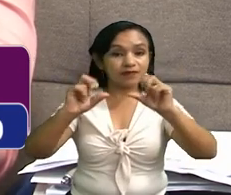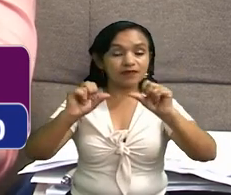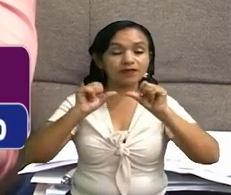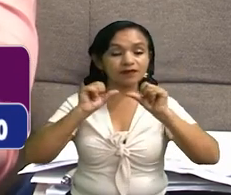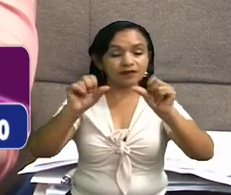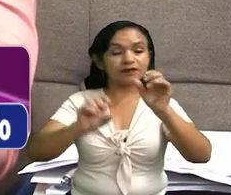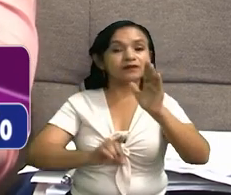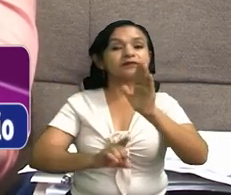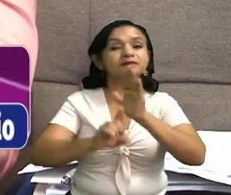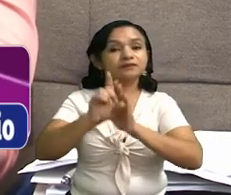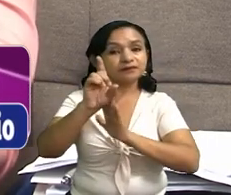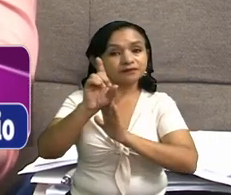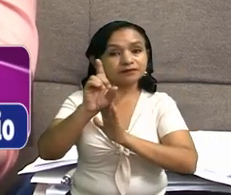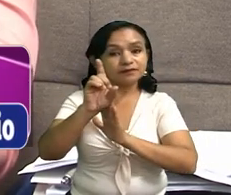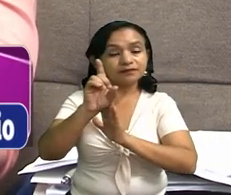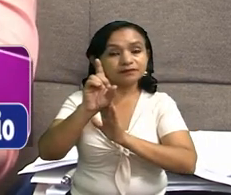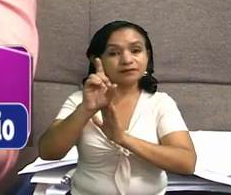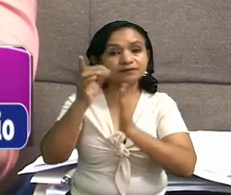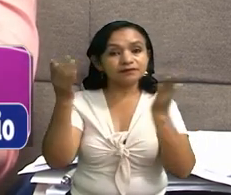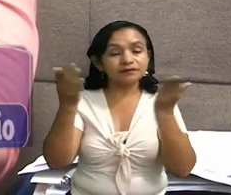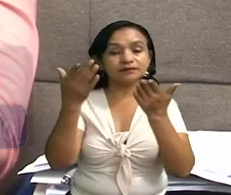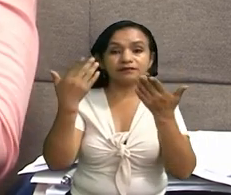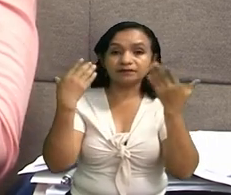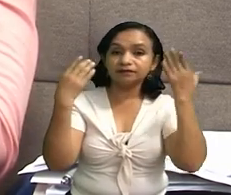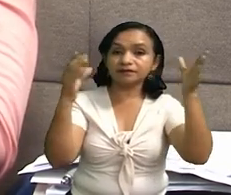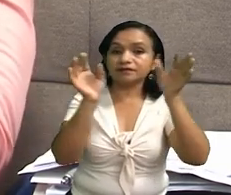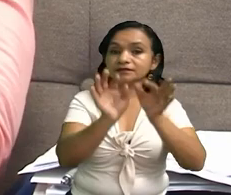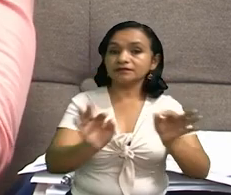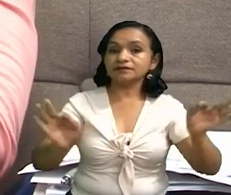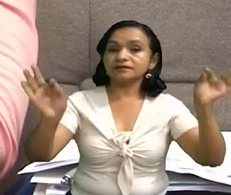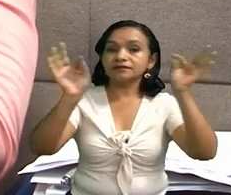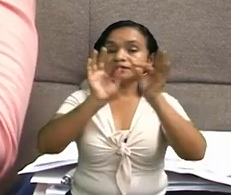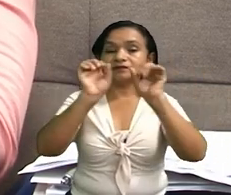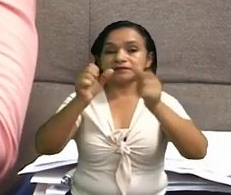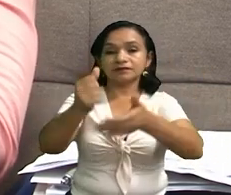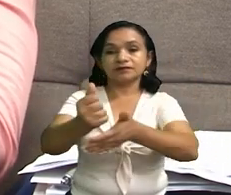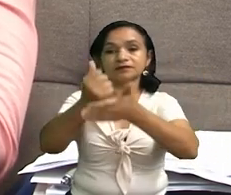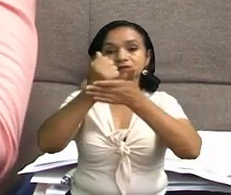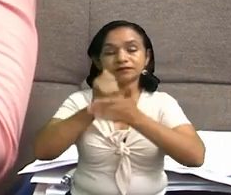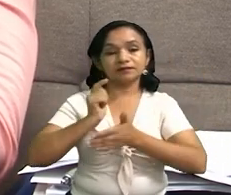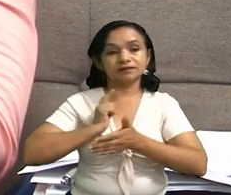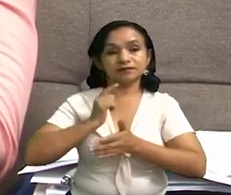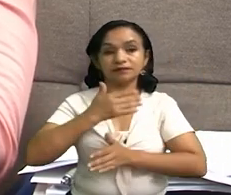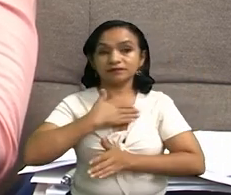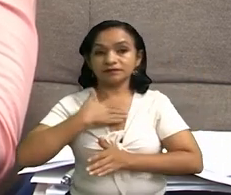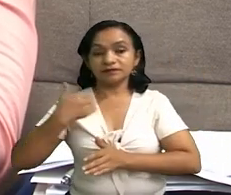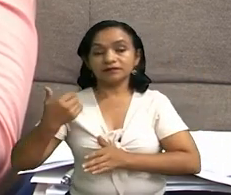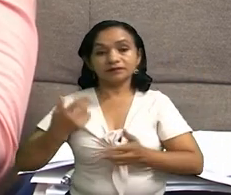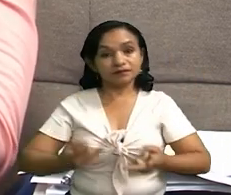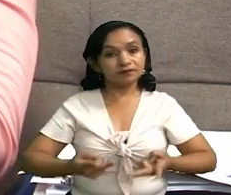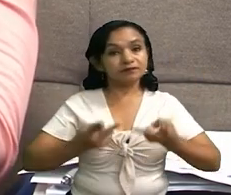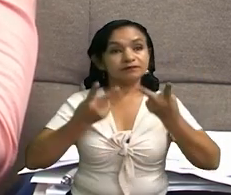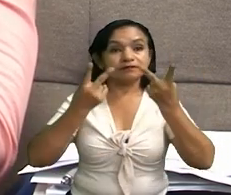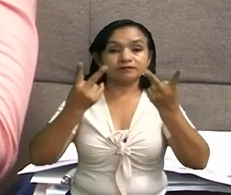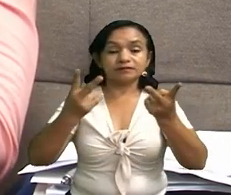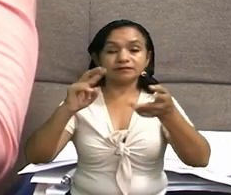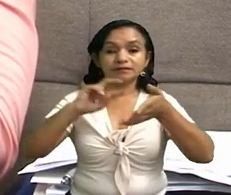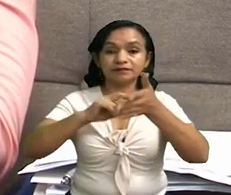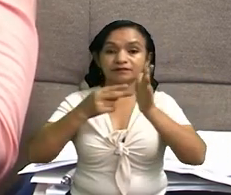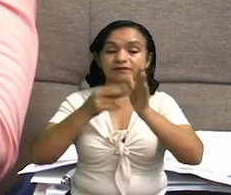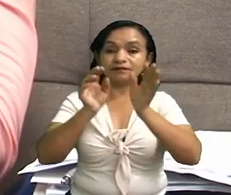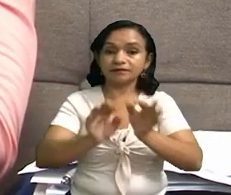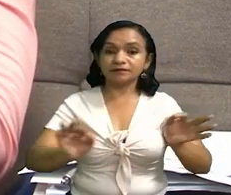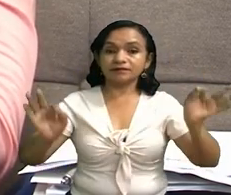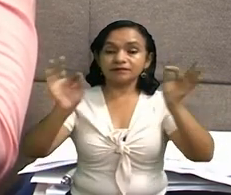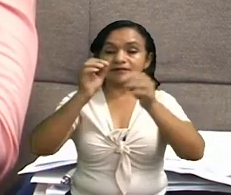siga avanzando en el logro de esos indicadores que nos permiten a nosotros tener un mejor nivel de vida. Por eso es importante